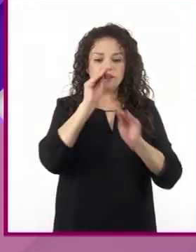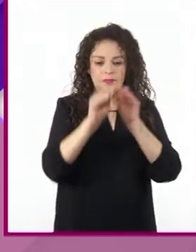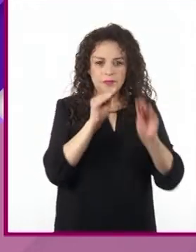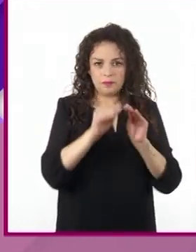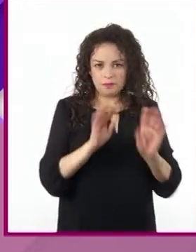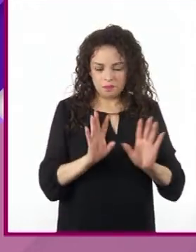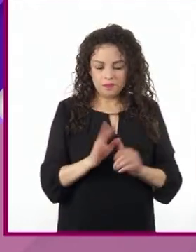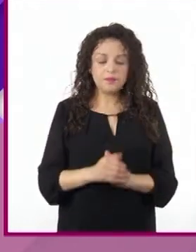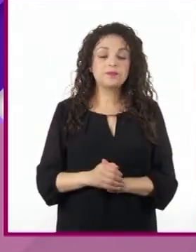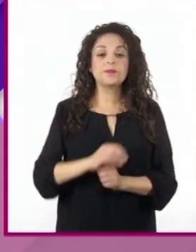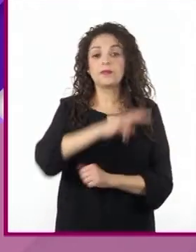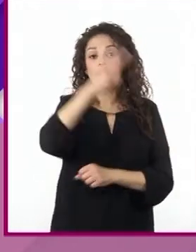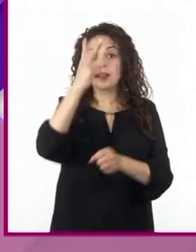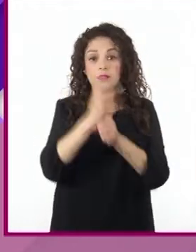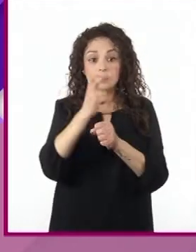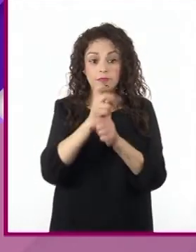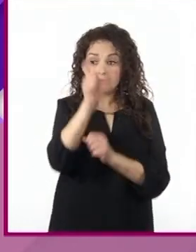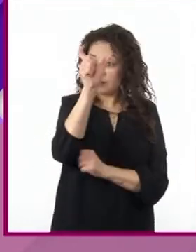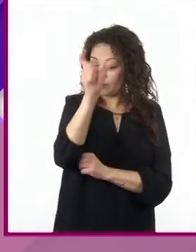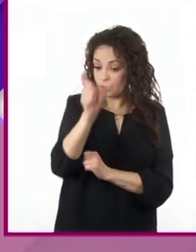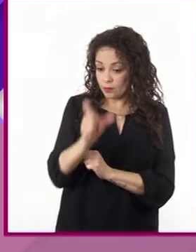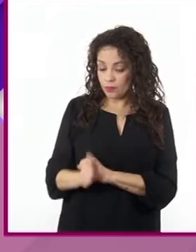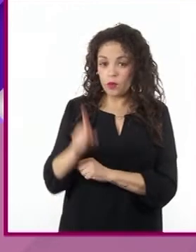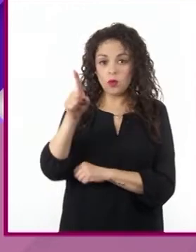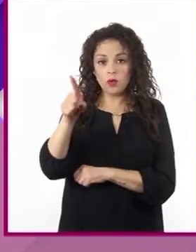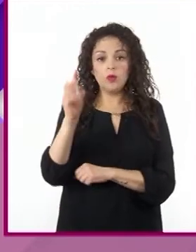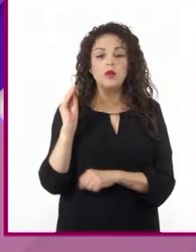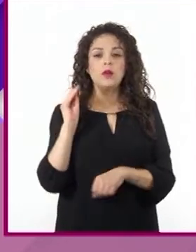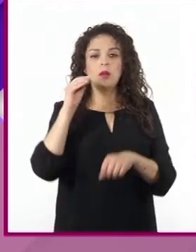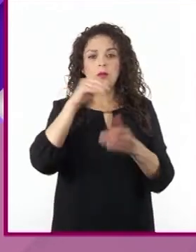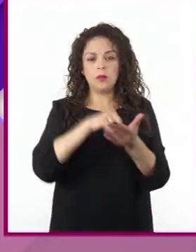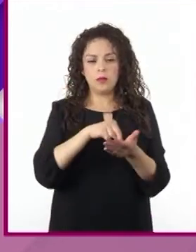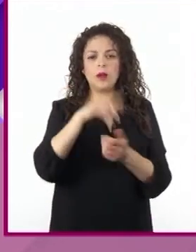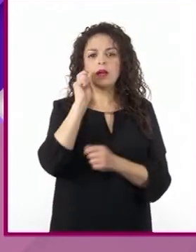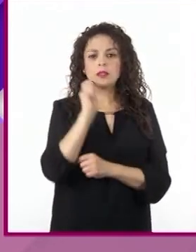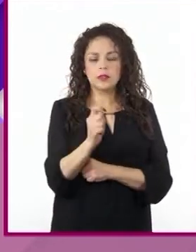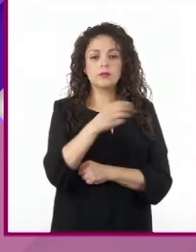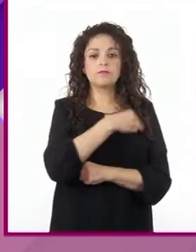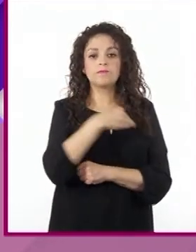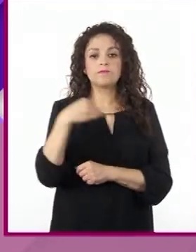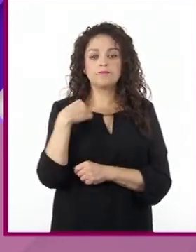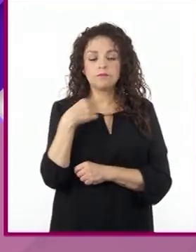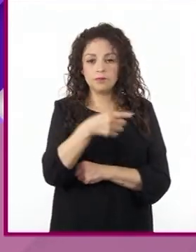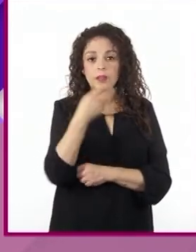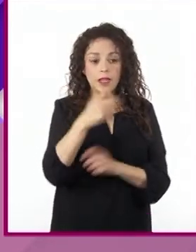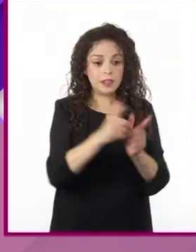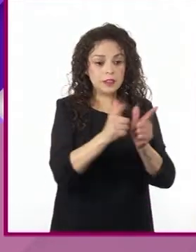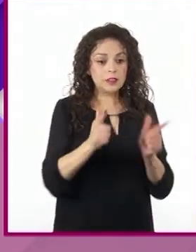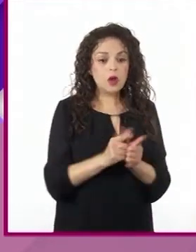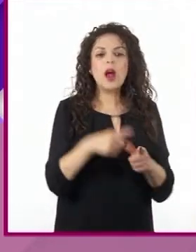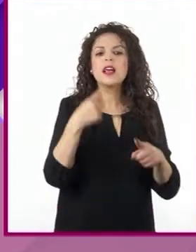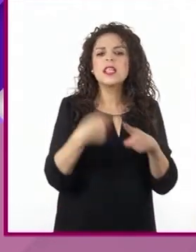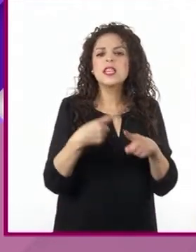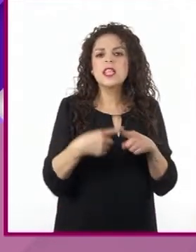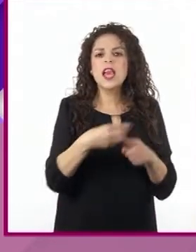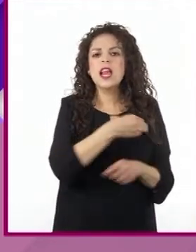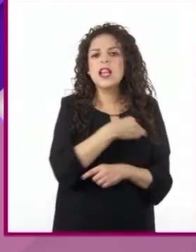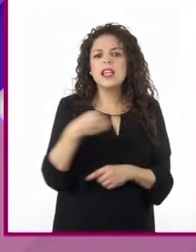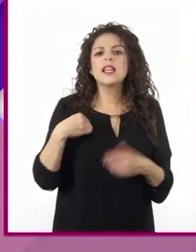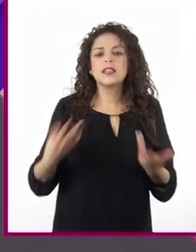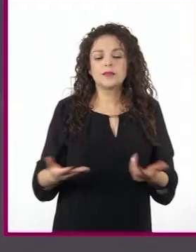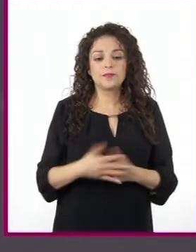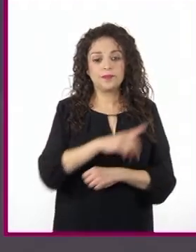columna, pueden escribir las y los miembros que integran dichos grupos. Y en la tercera, cómo creen que los